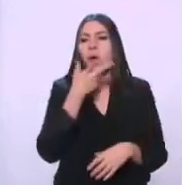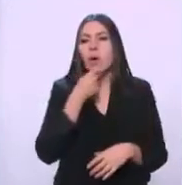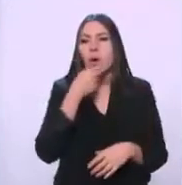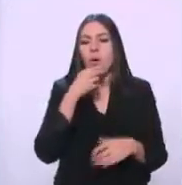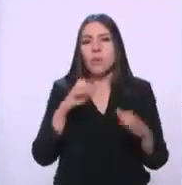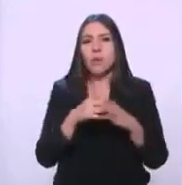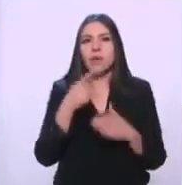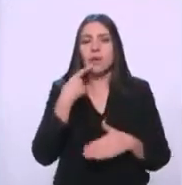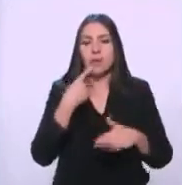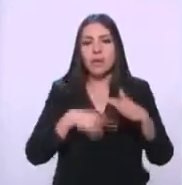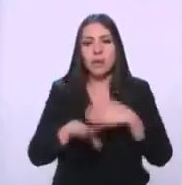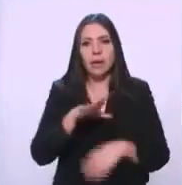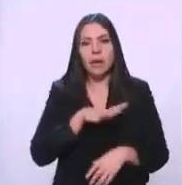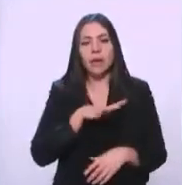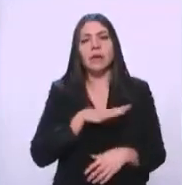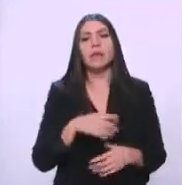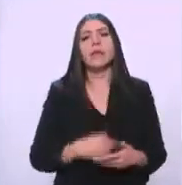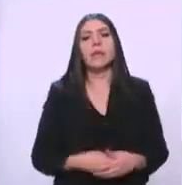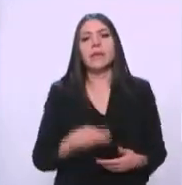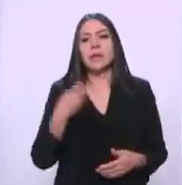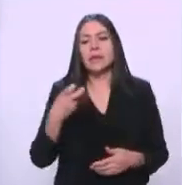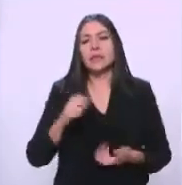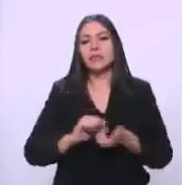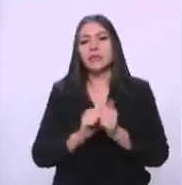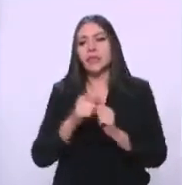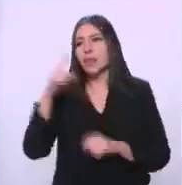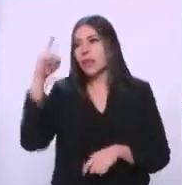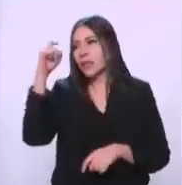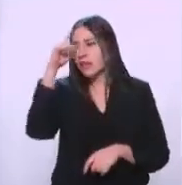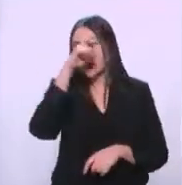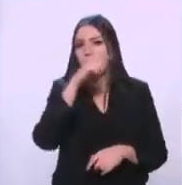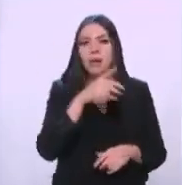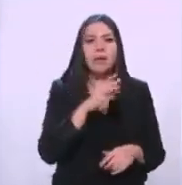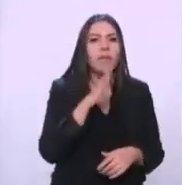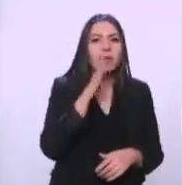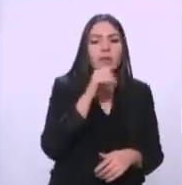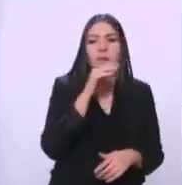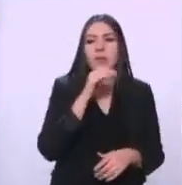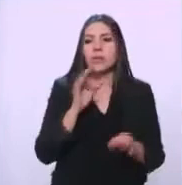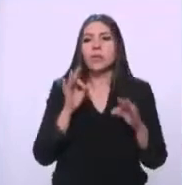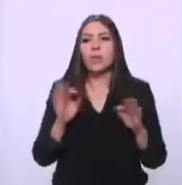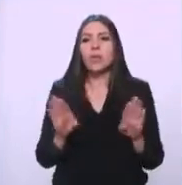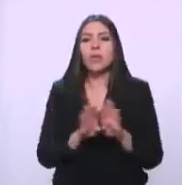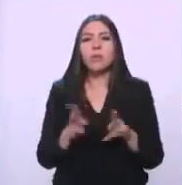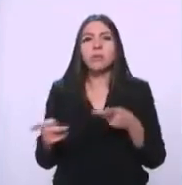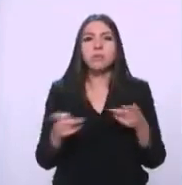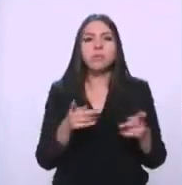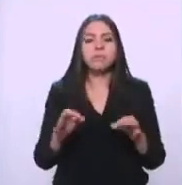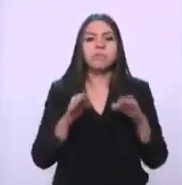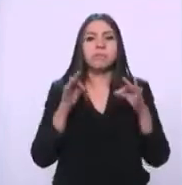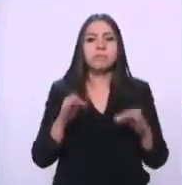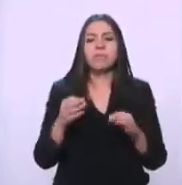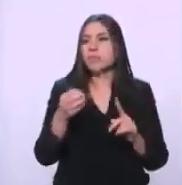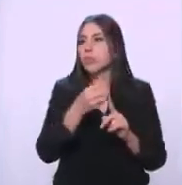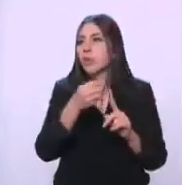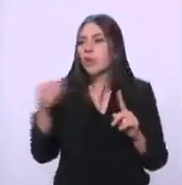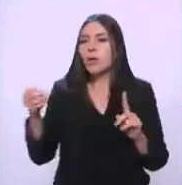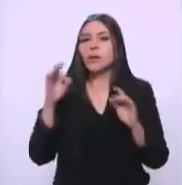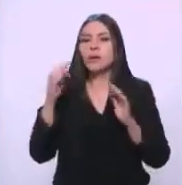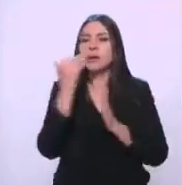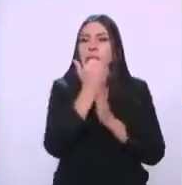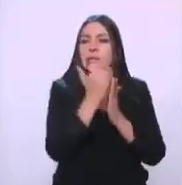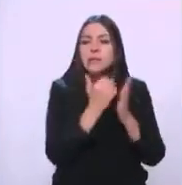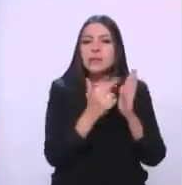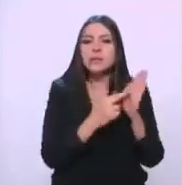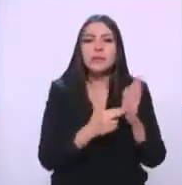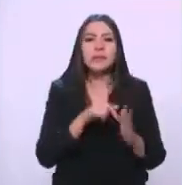organización. Y, por ejemplo, fue una de las grandes dificultades que tuvieron, que no tenían un protocolo, y que, pues, de alguna manera ella